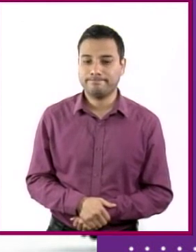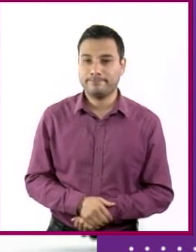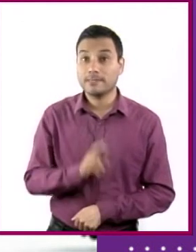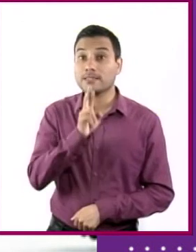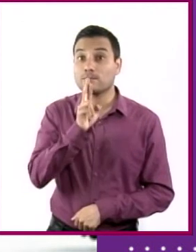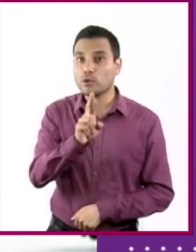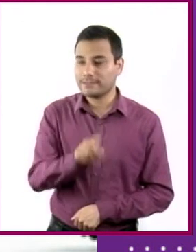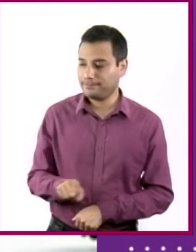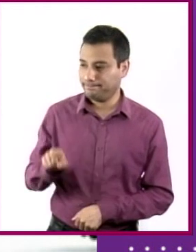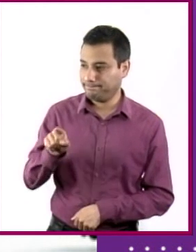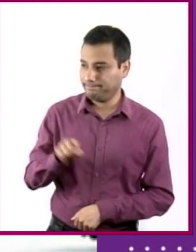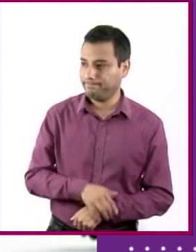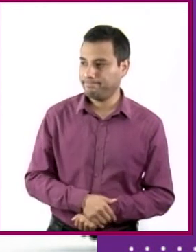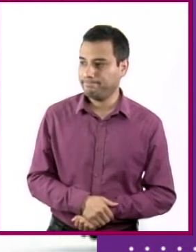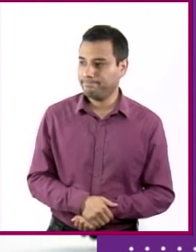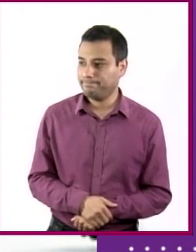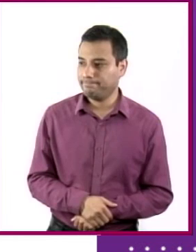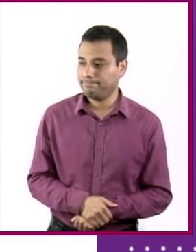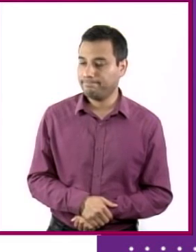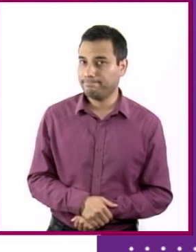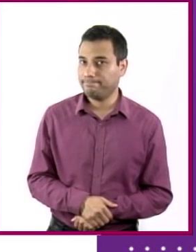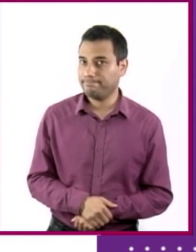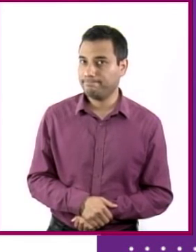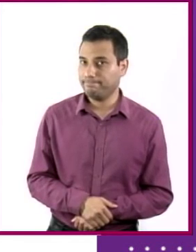He could ride a bicycle.